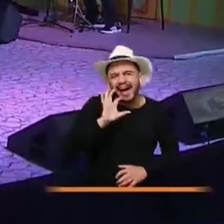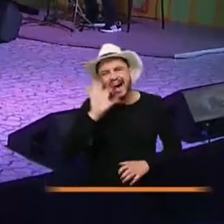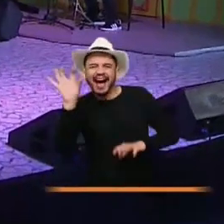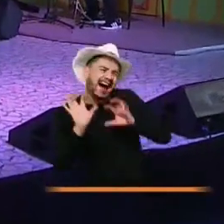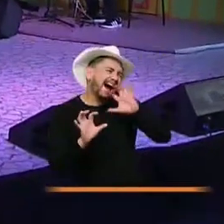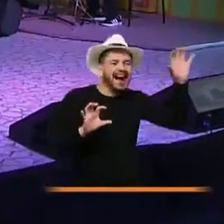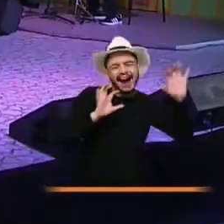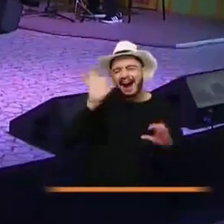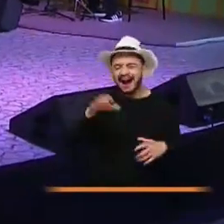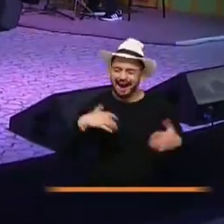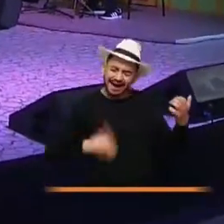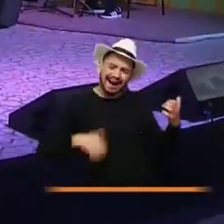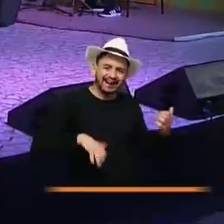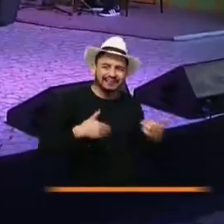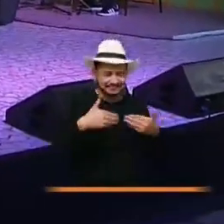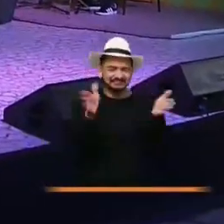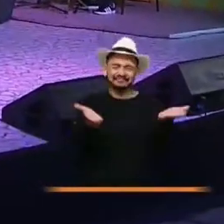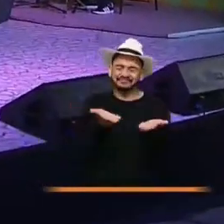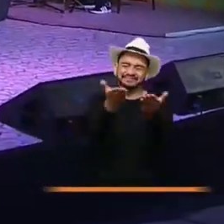otro compañero